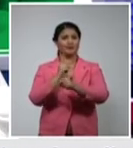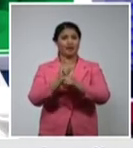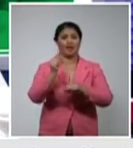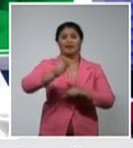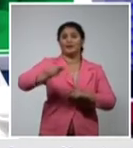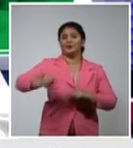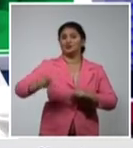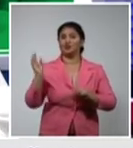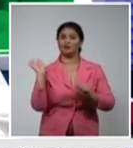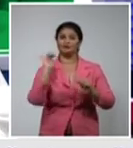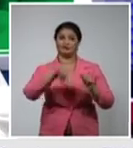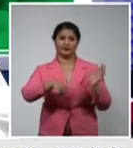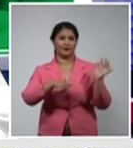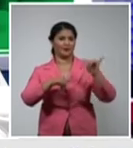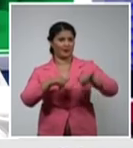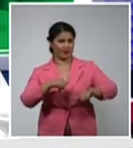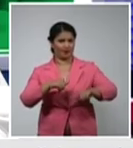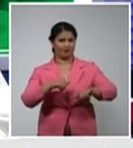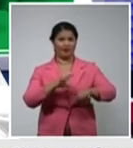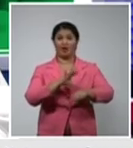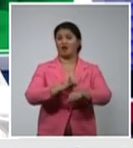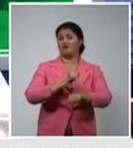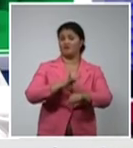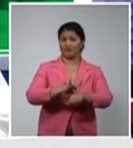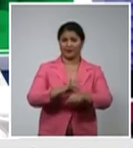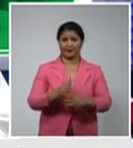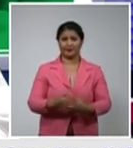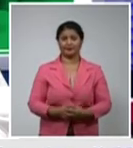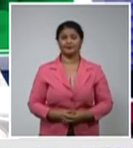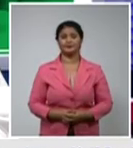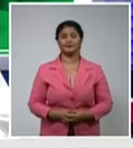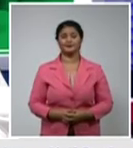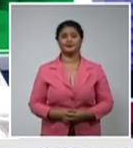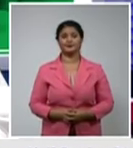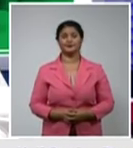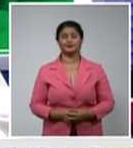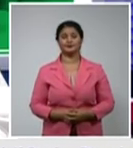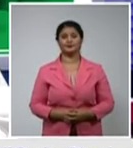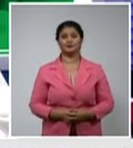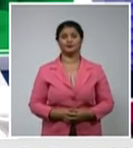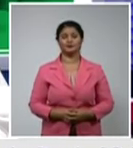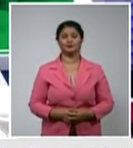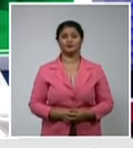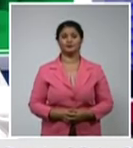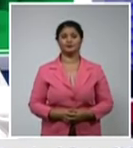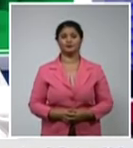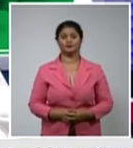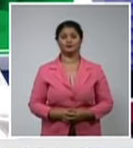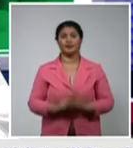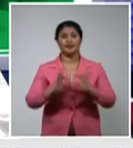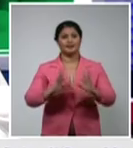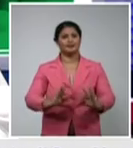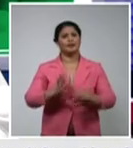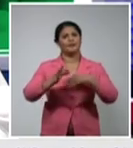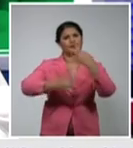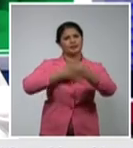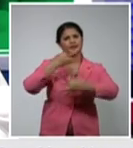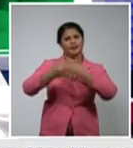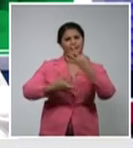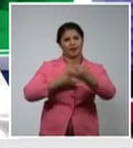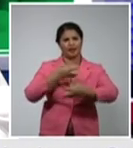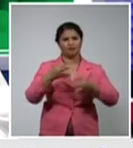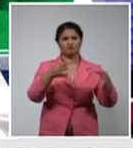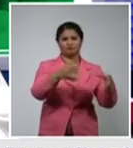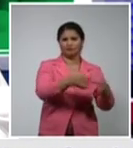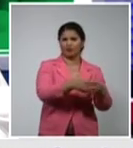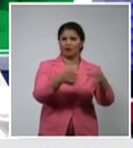importados, para saber dónde concentrar más las acciones. Y en un momento determinado, yo